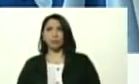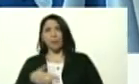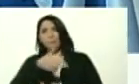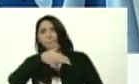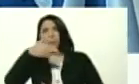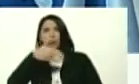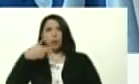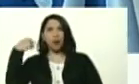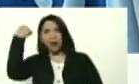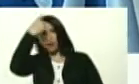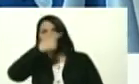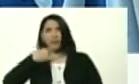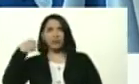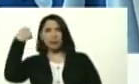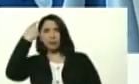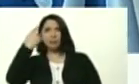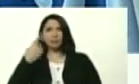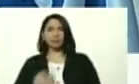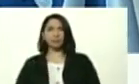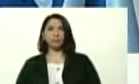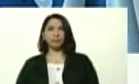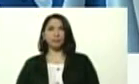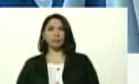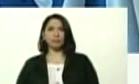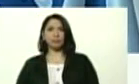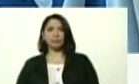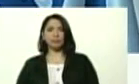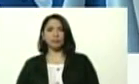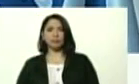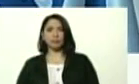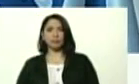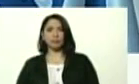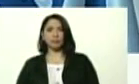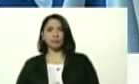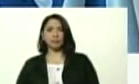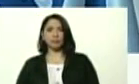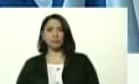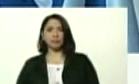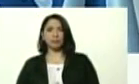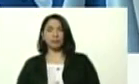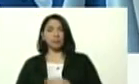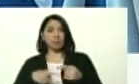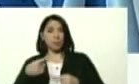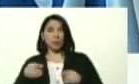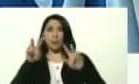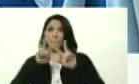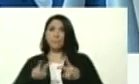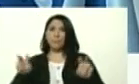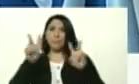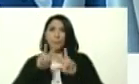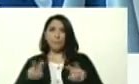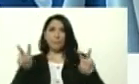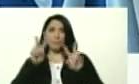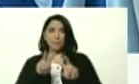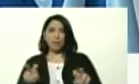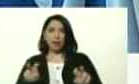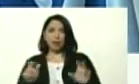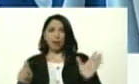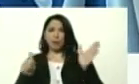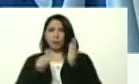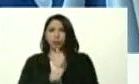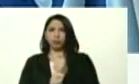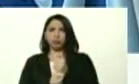proyectil disparado por un arma de fuego. Tras las investigaciones, se ha